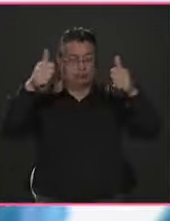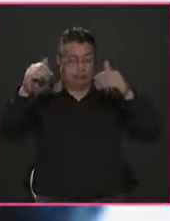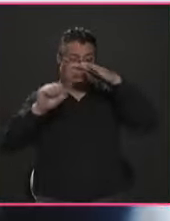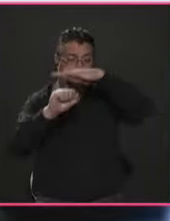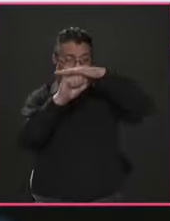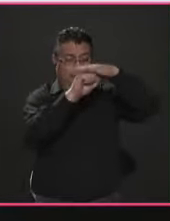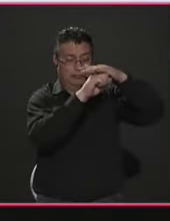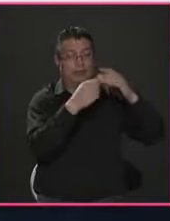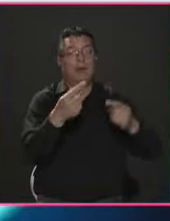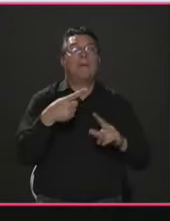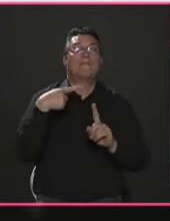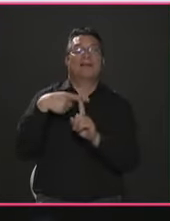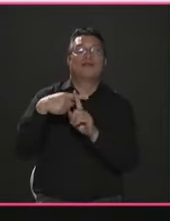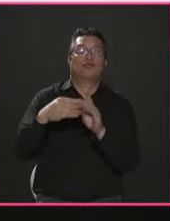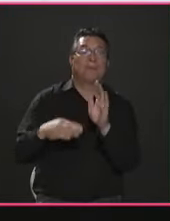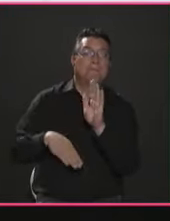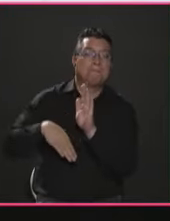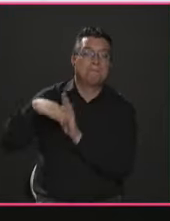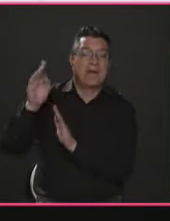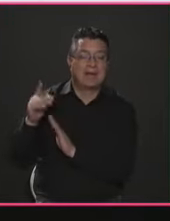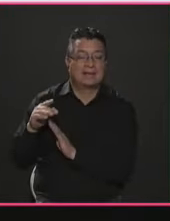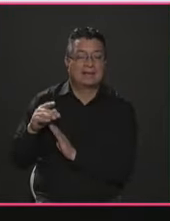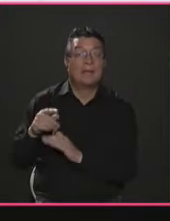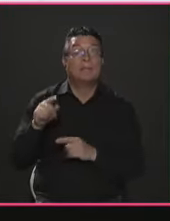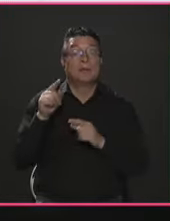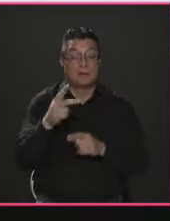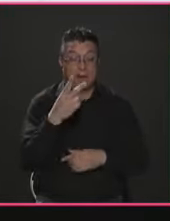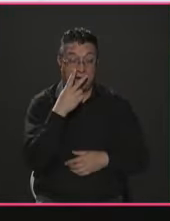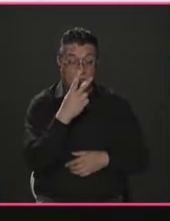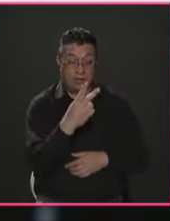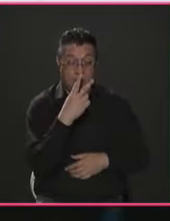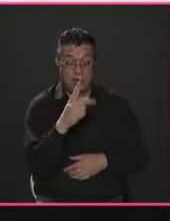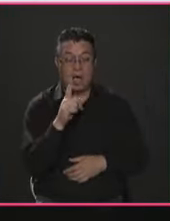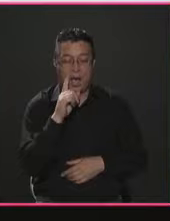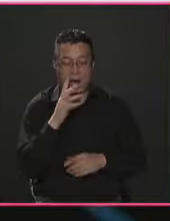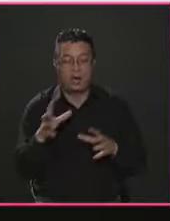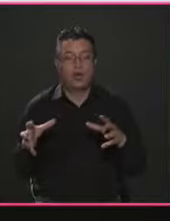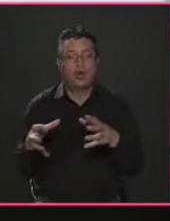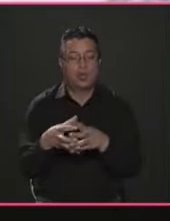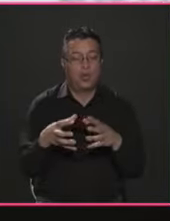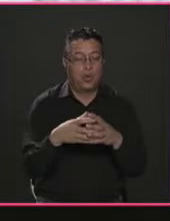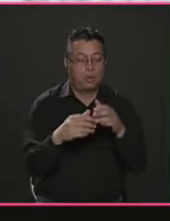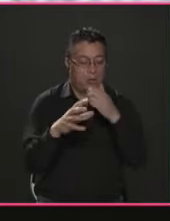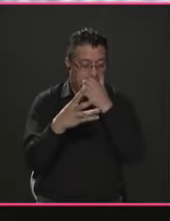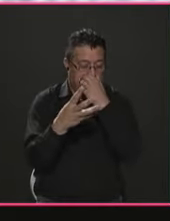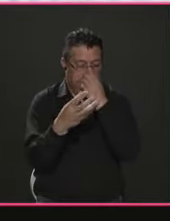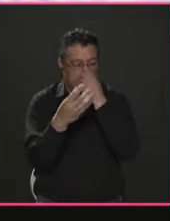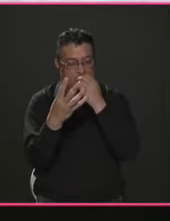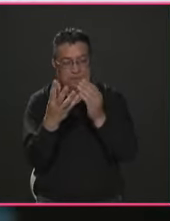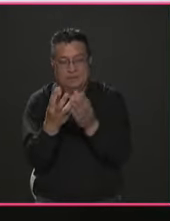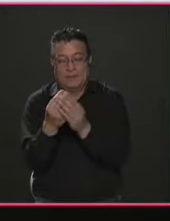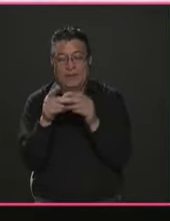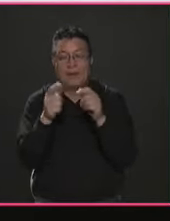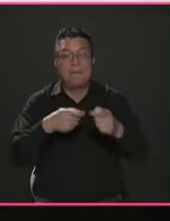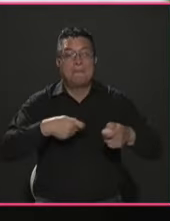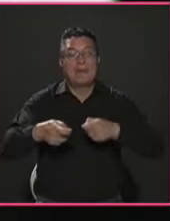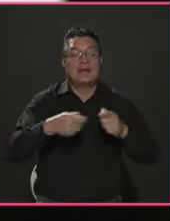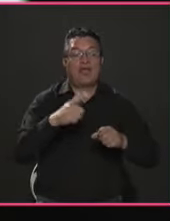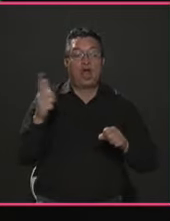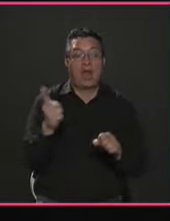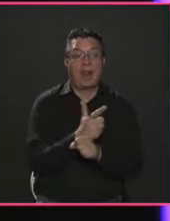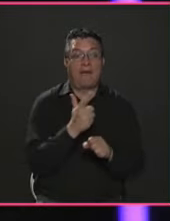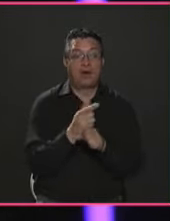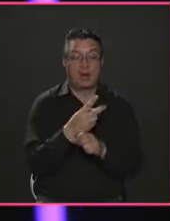poco más pero el hecho es que lo que hemos estado viendo Es que hay grupos completos en el mercado laboral que ven que sus